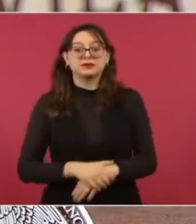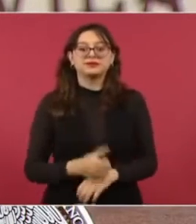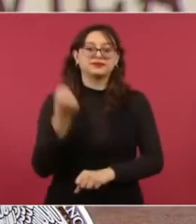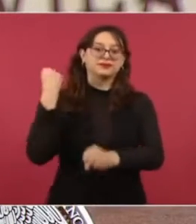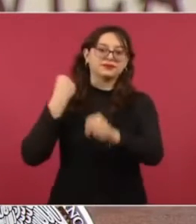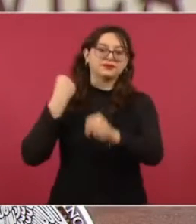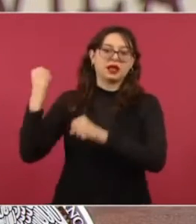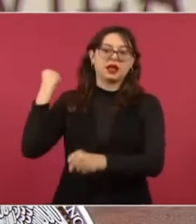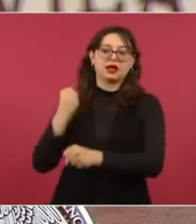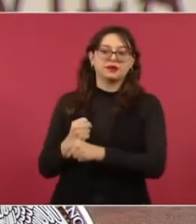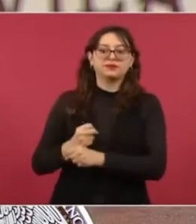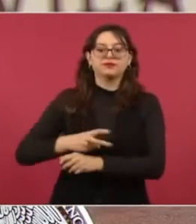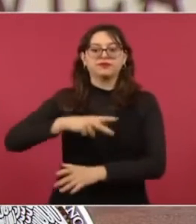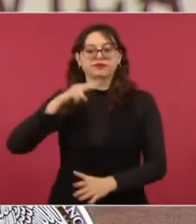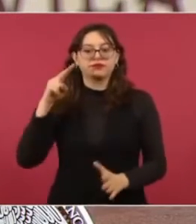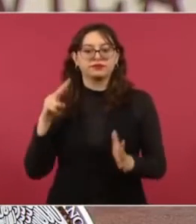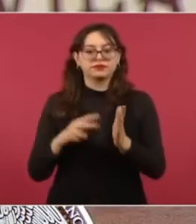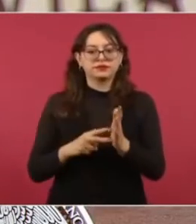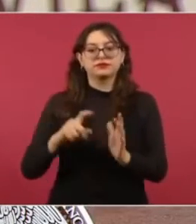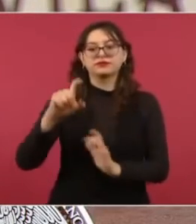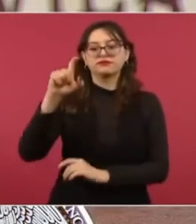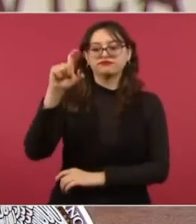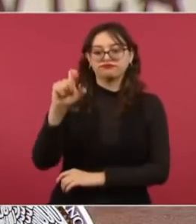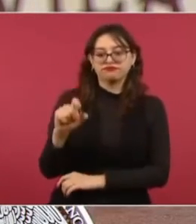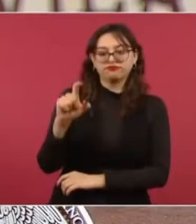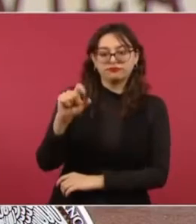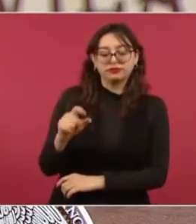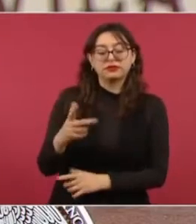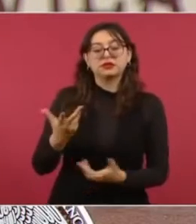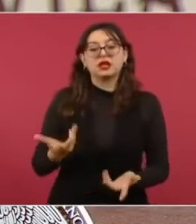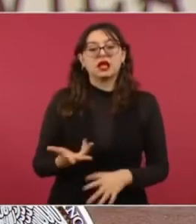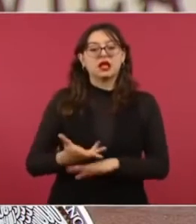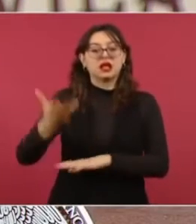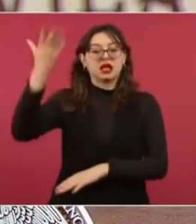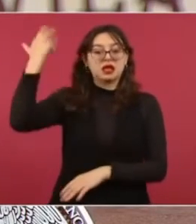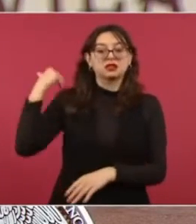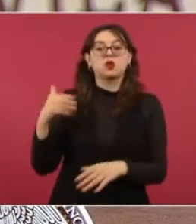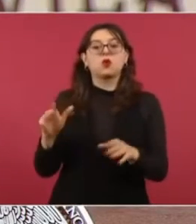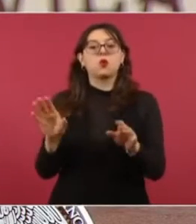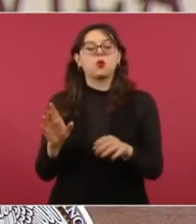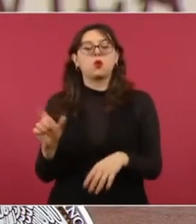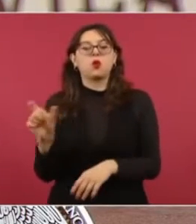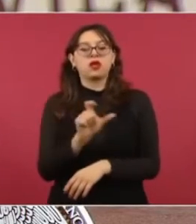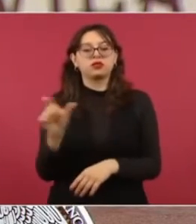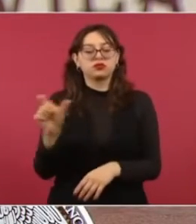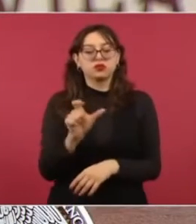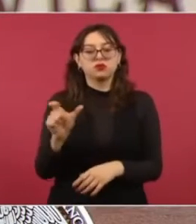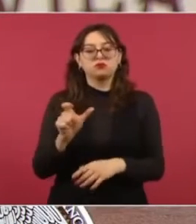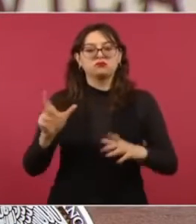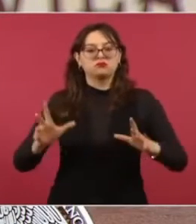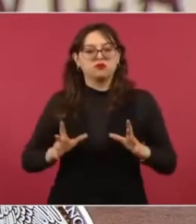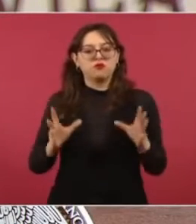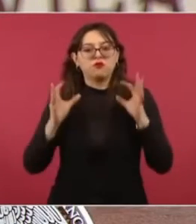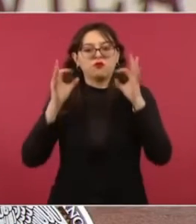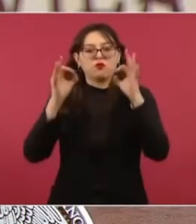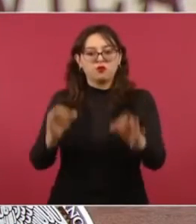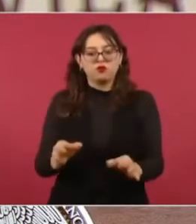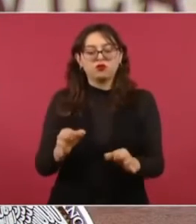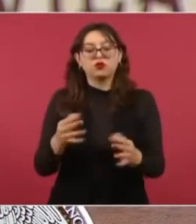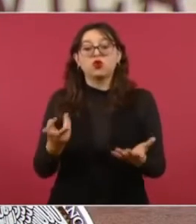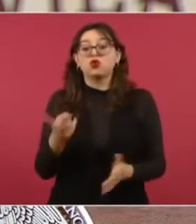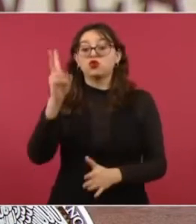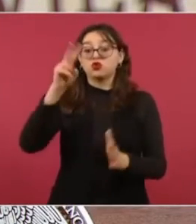de la República, Andrés Manuel López Obrador, estableció por primera vez la pensión universal para adultos mayores y en